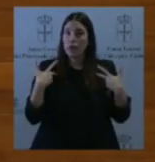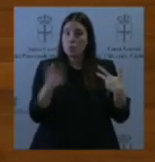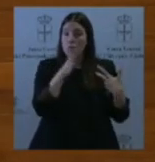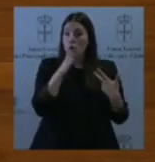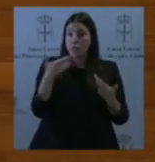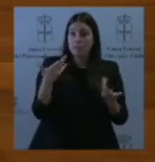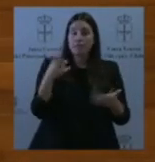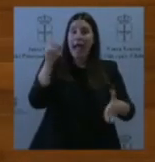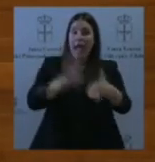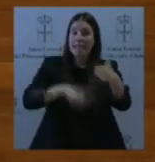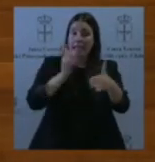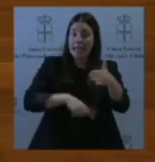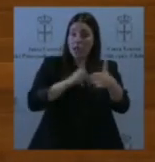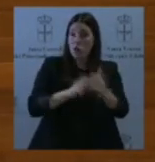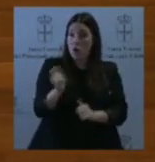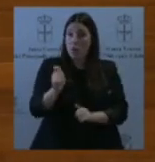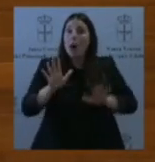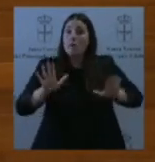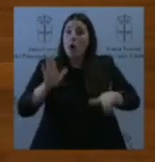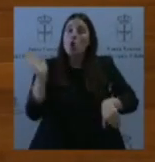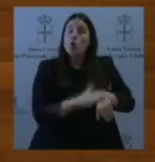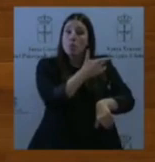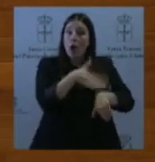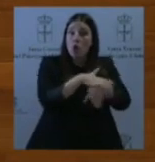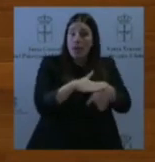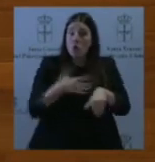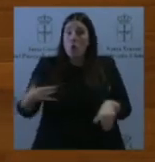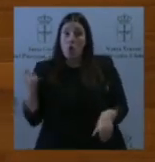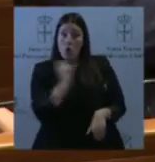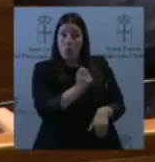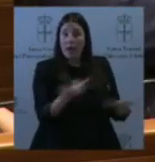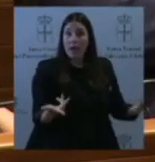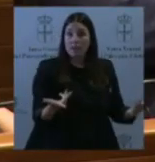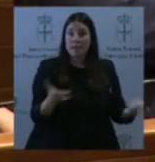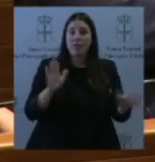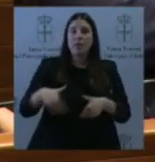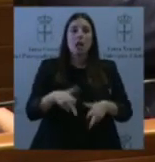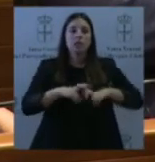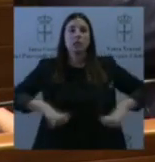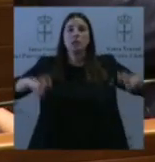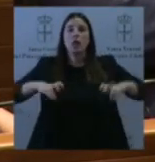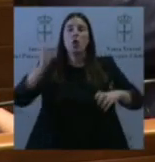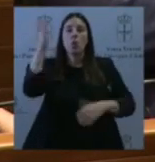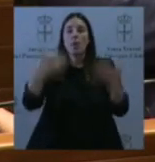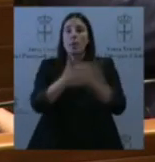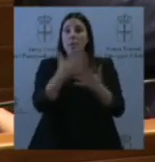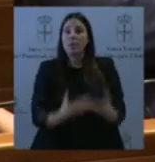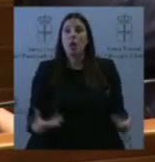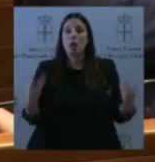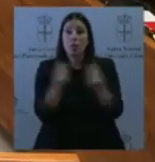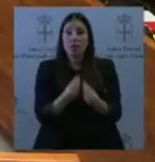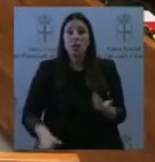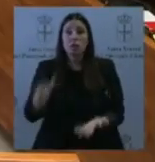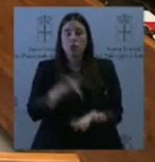las ayudas al alquiler, lo sienta en una rueda de prensa acompañándolos, cuando realmente... Vamos a ver, señor Palacios, guarde